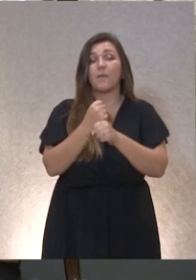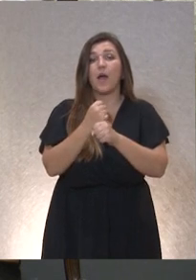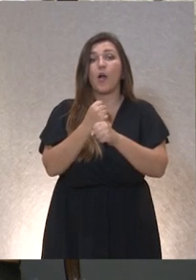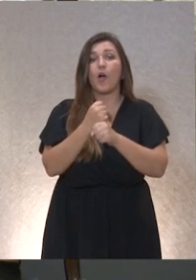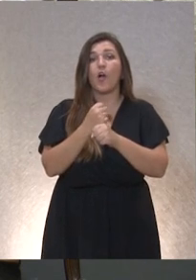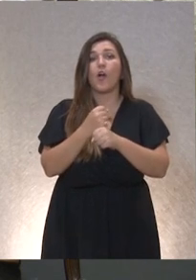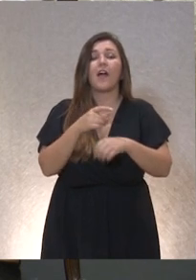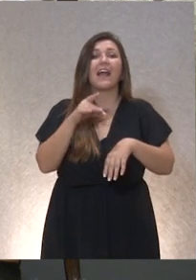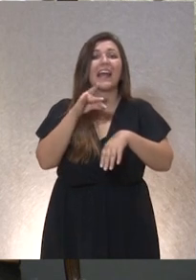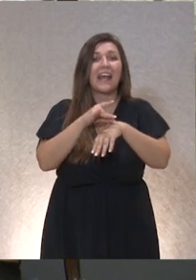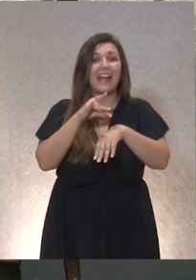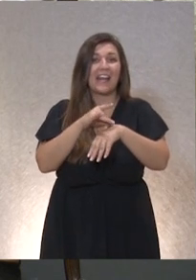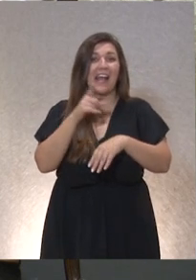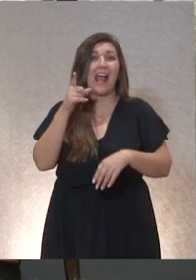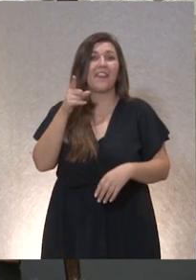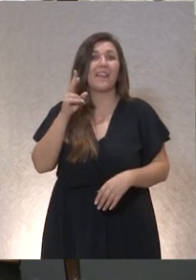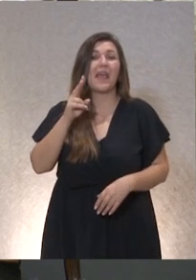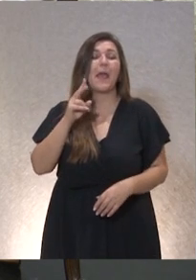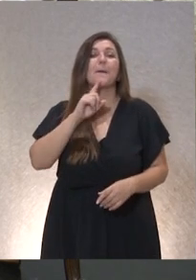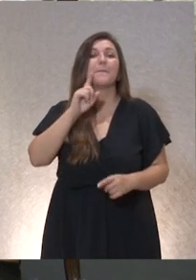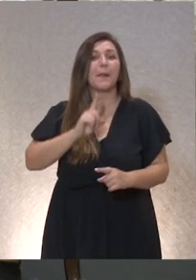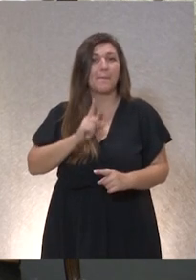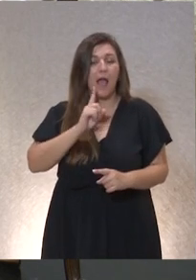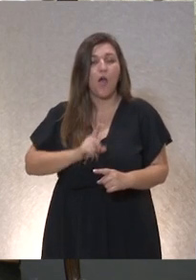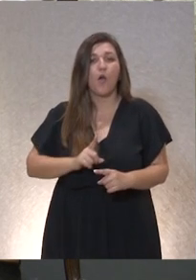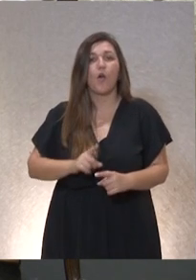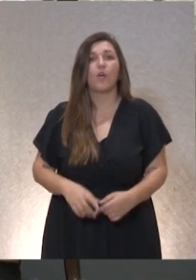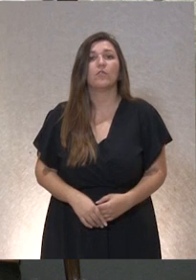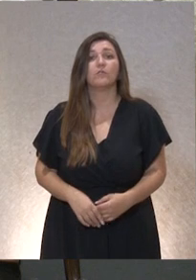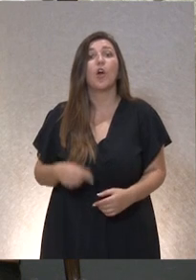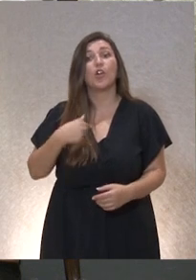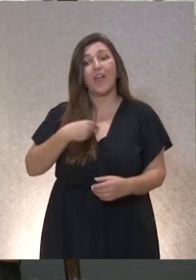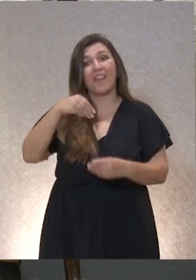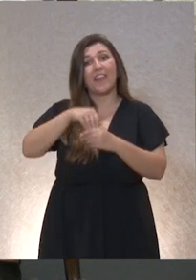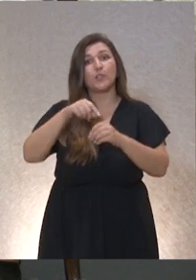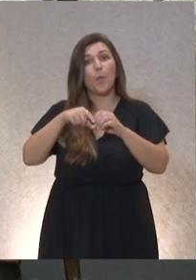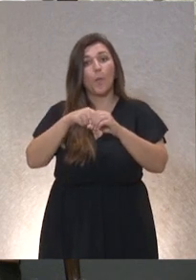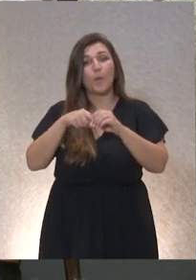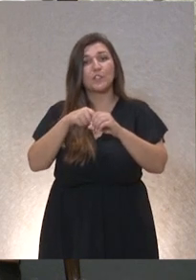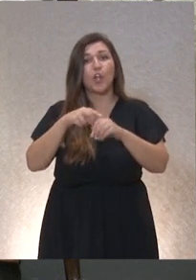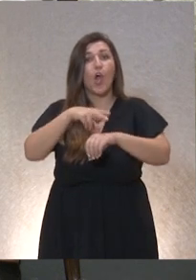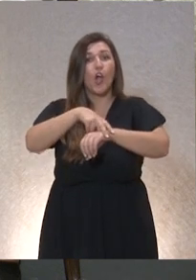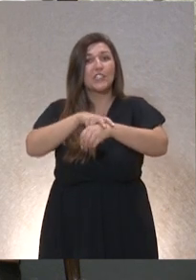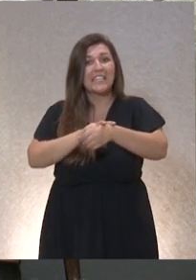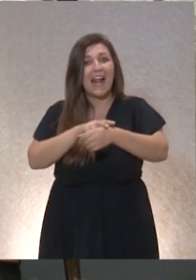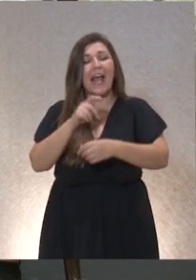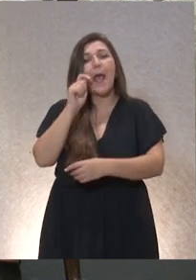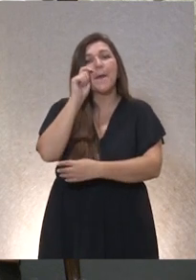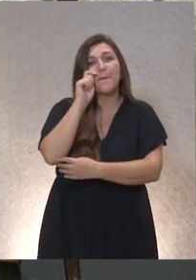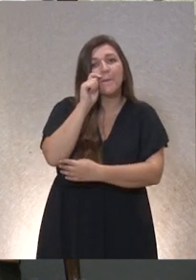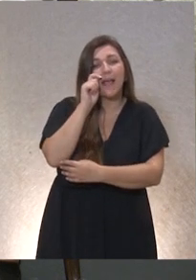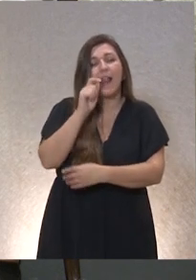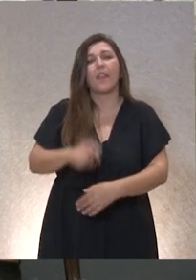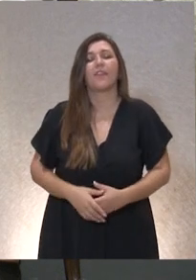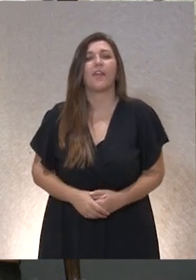una clínica de Bilbao entonces tengo un puesto en conserjería y vigilancia